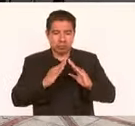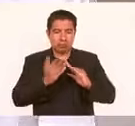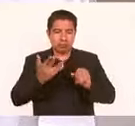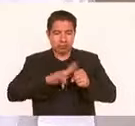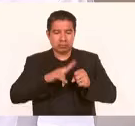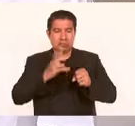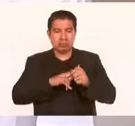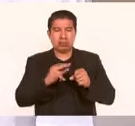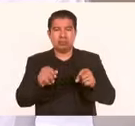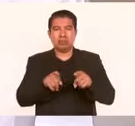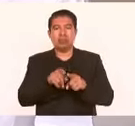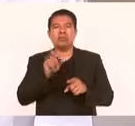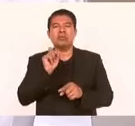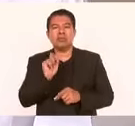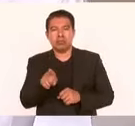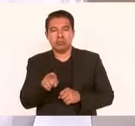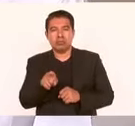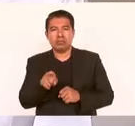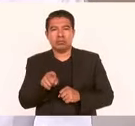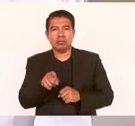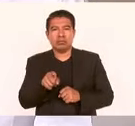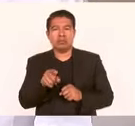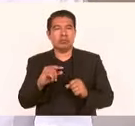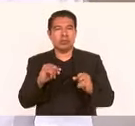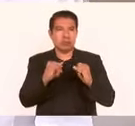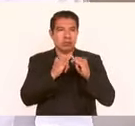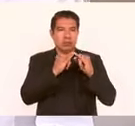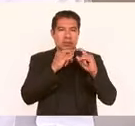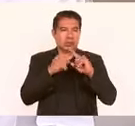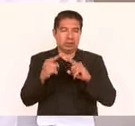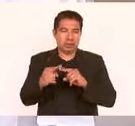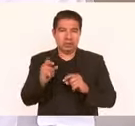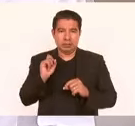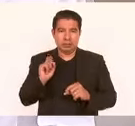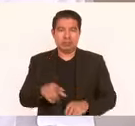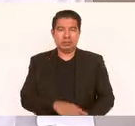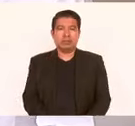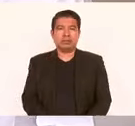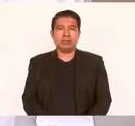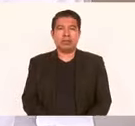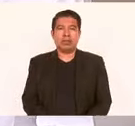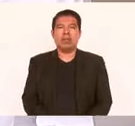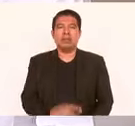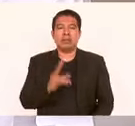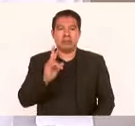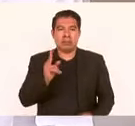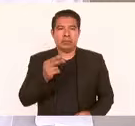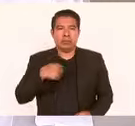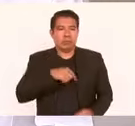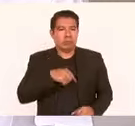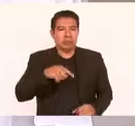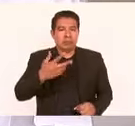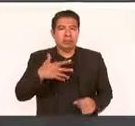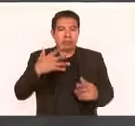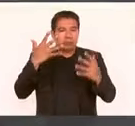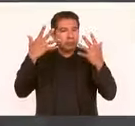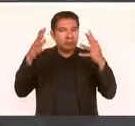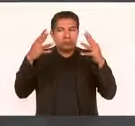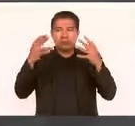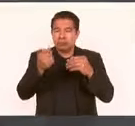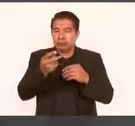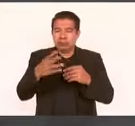así como en la restauración de bienes culturales. De igual forma, tenemos que hacer un reconocimiento a todos los profesionales